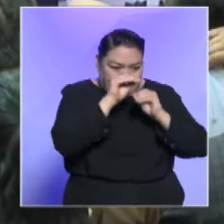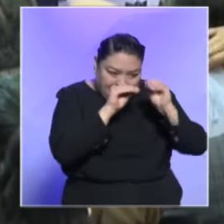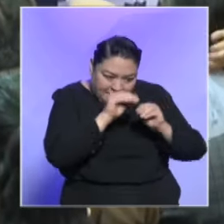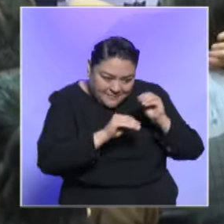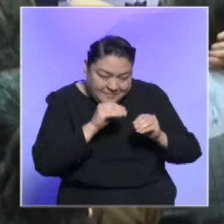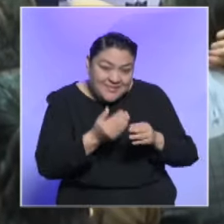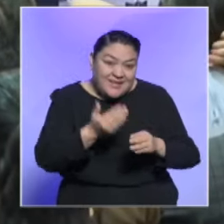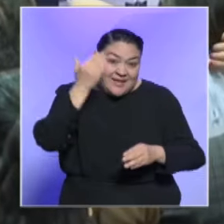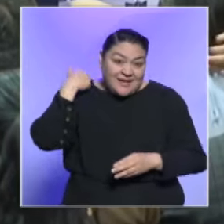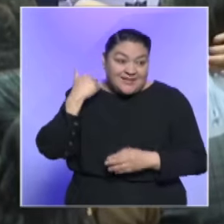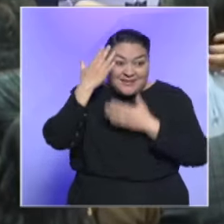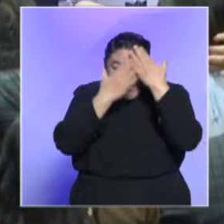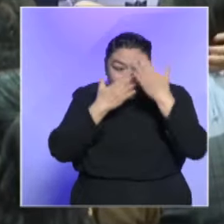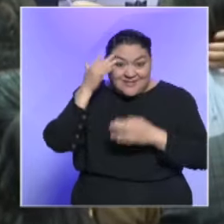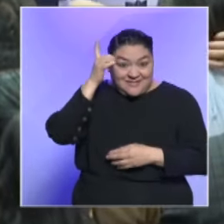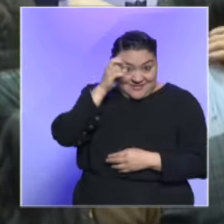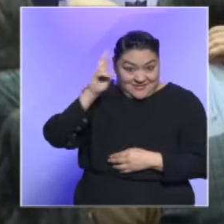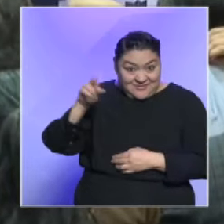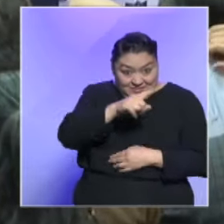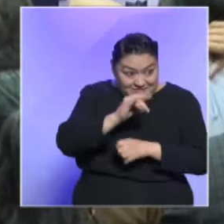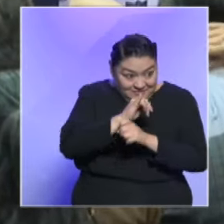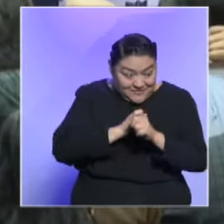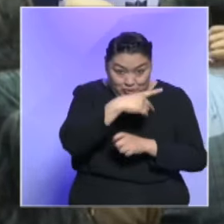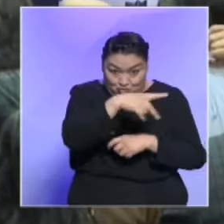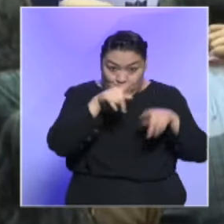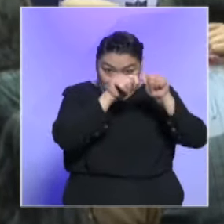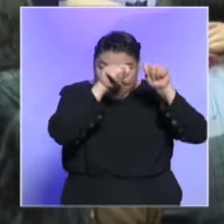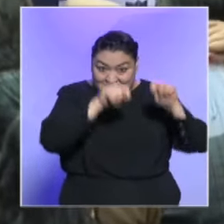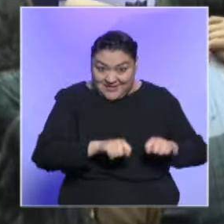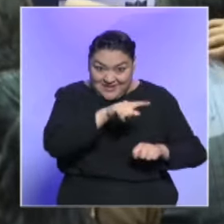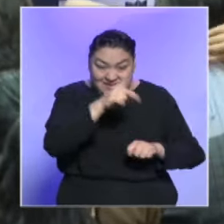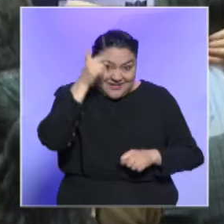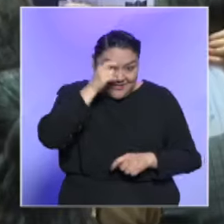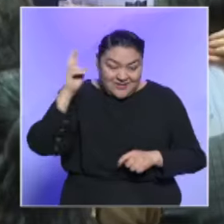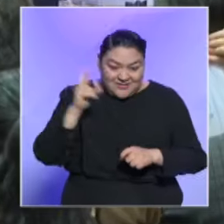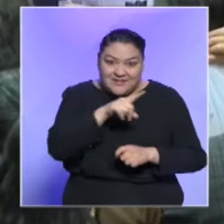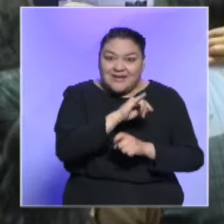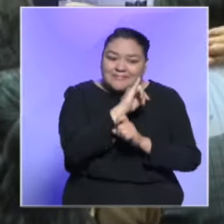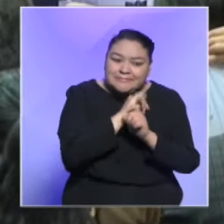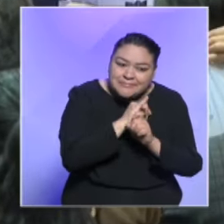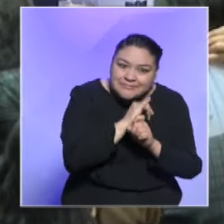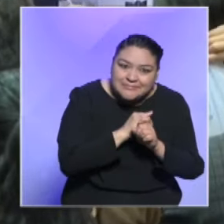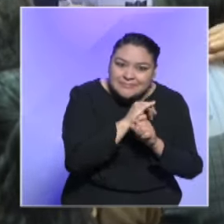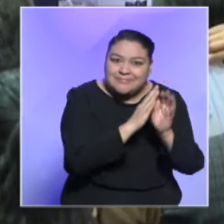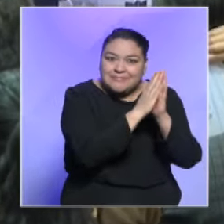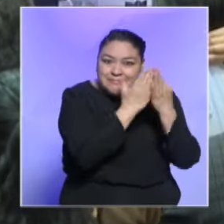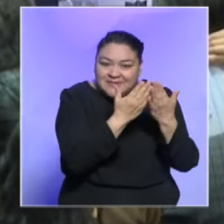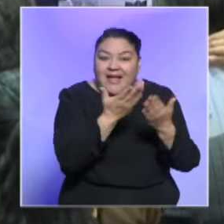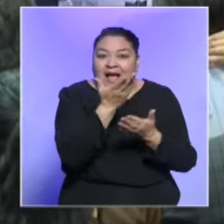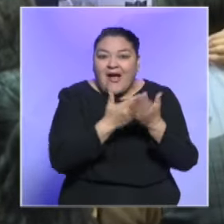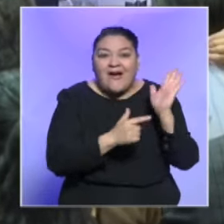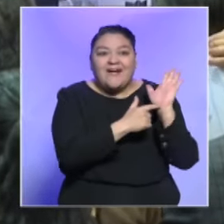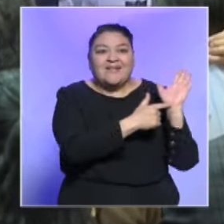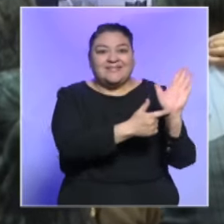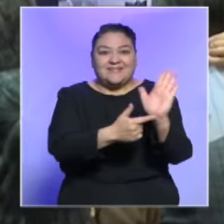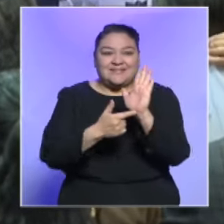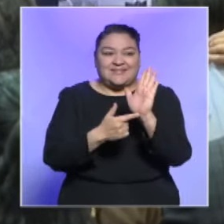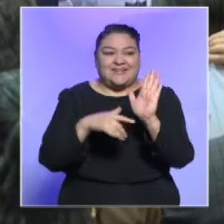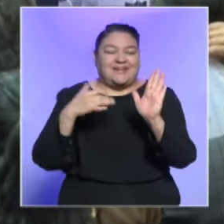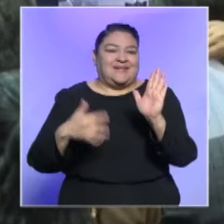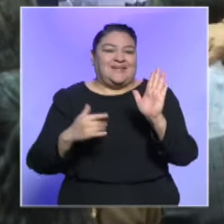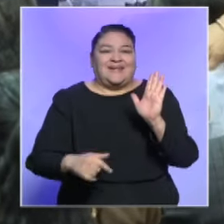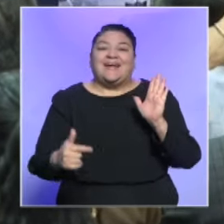estaba en el doctorado. Tengo entendido, es tu tesis de doctorado y esta investigación finalmente, pues, dicen,